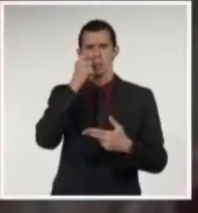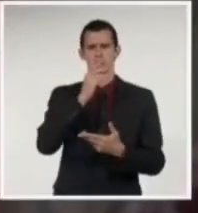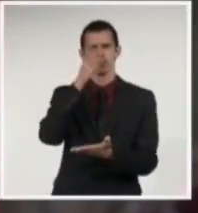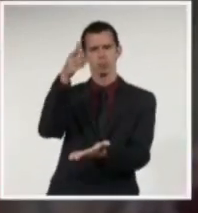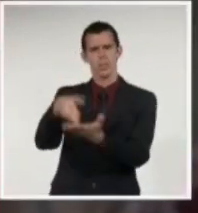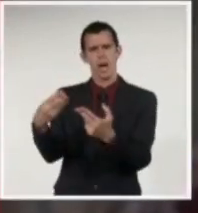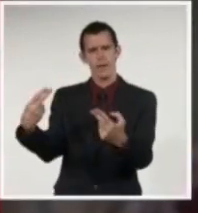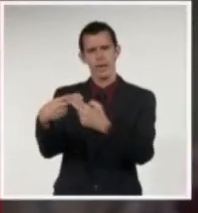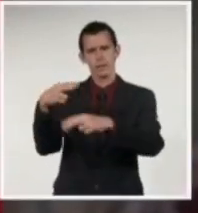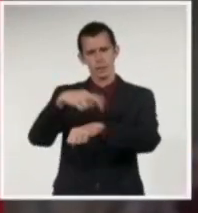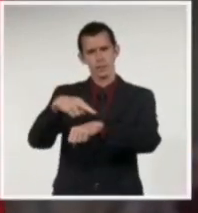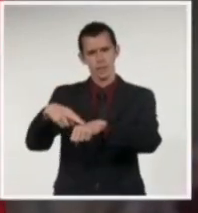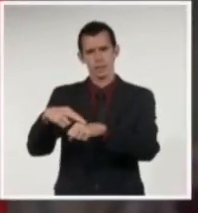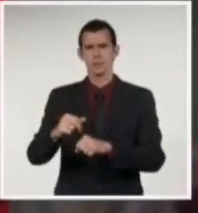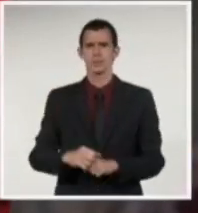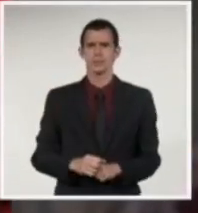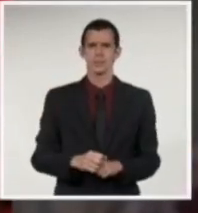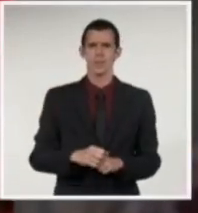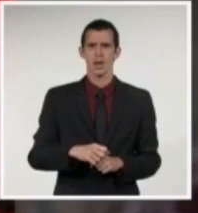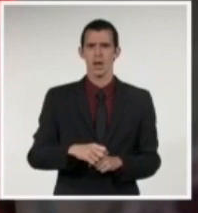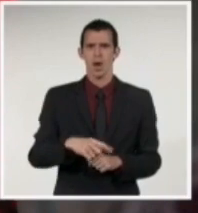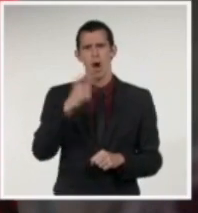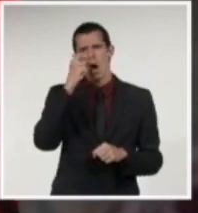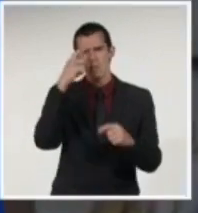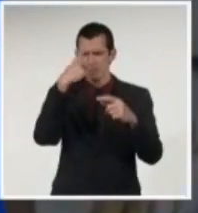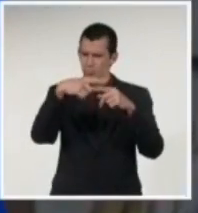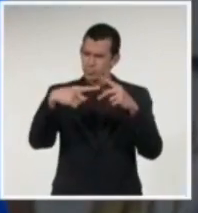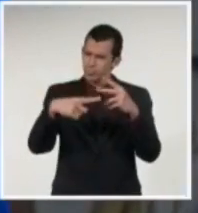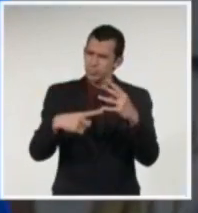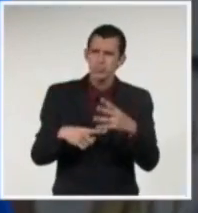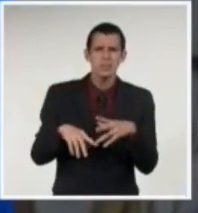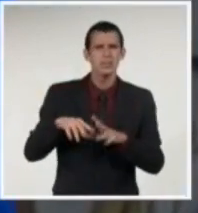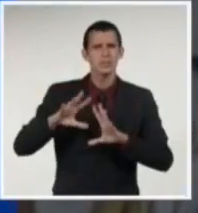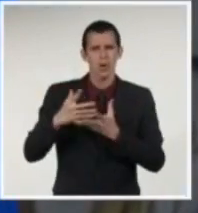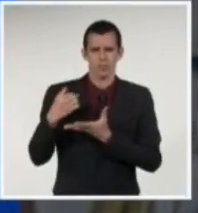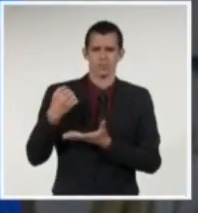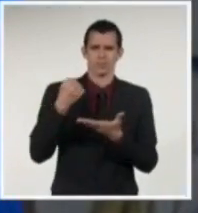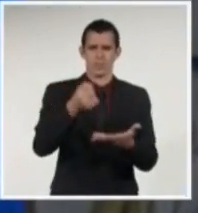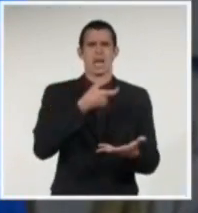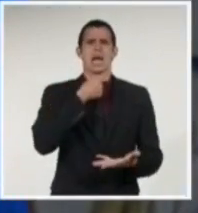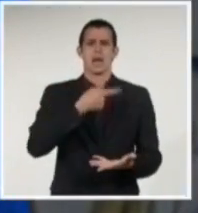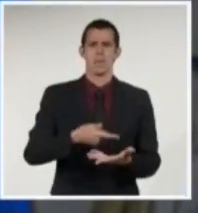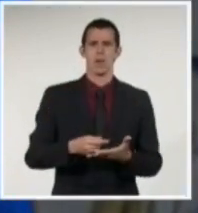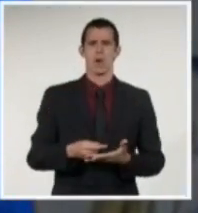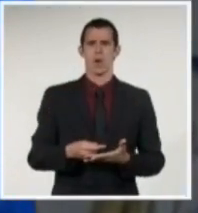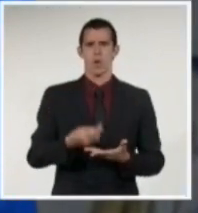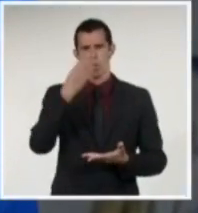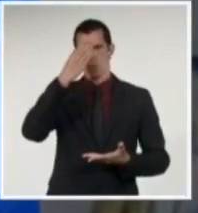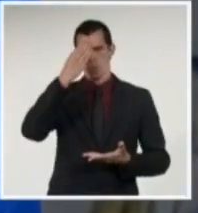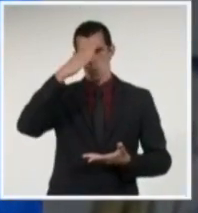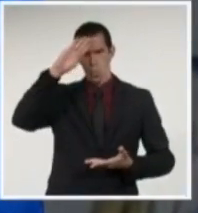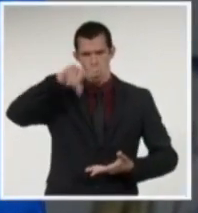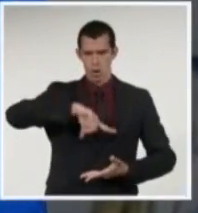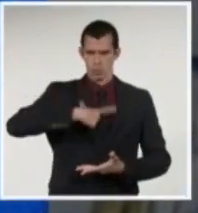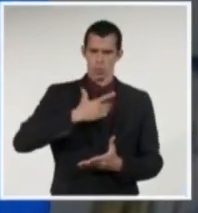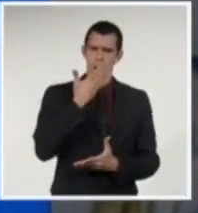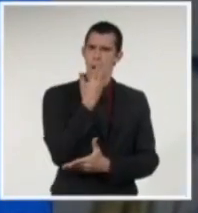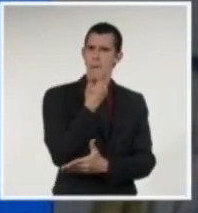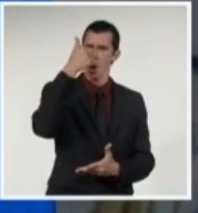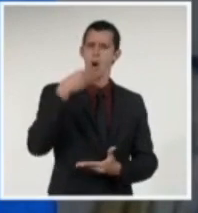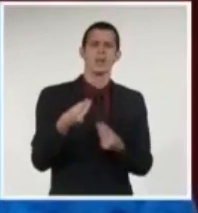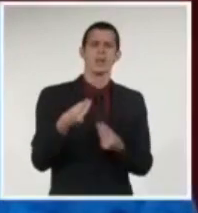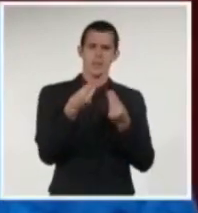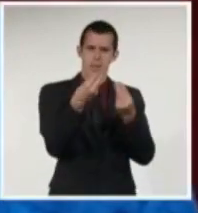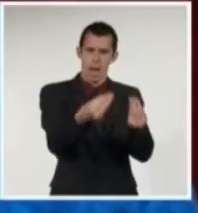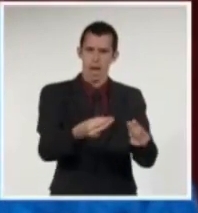los numerosos reconocimientos entregados al doctor Furé, destacan la distinción por la cultura nacional, el doctor honoris causa de la